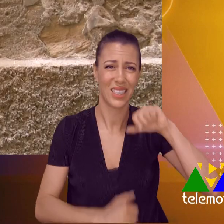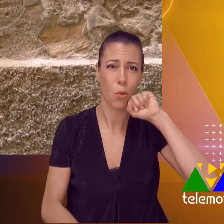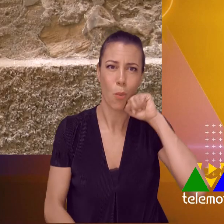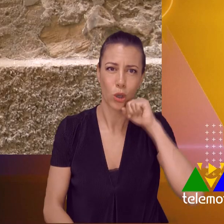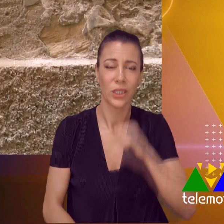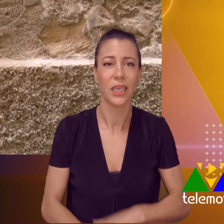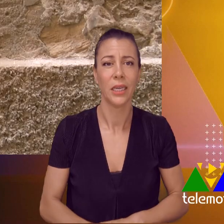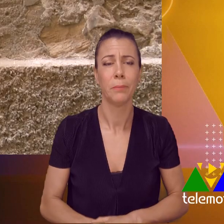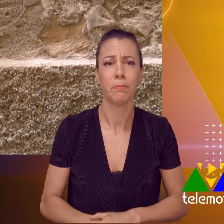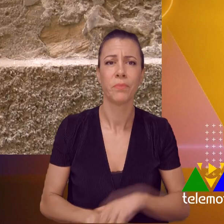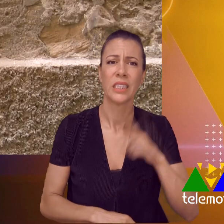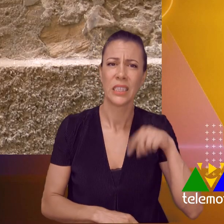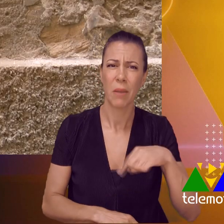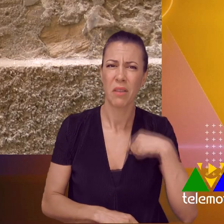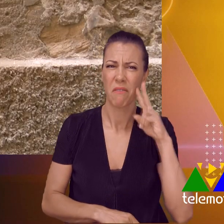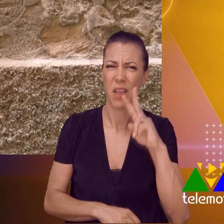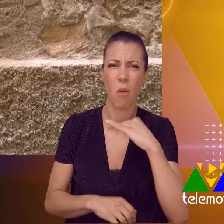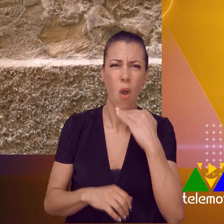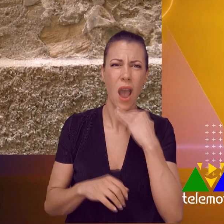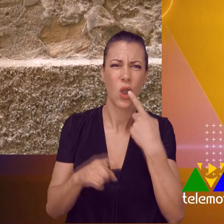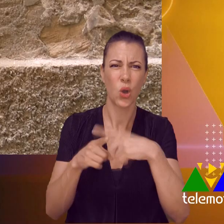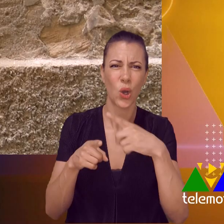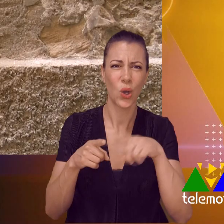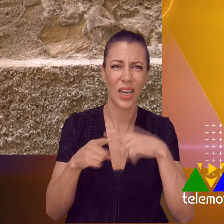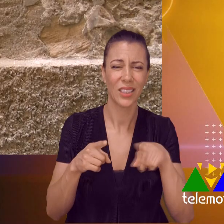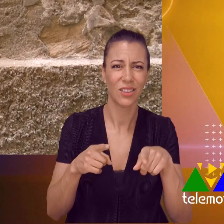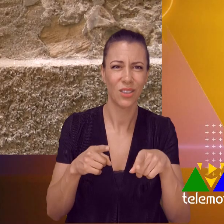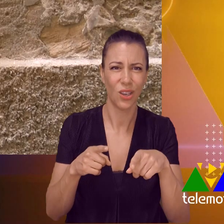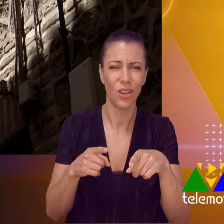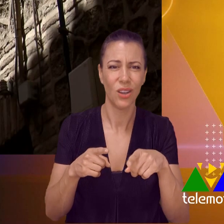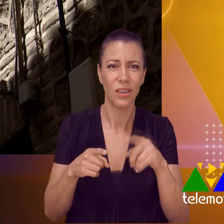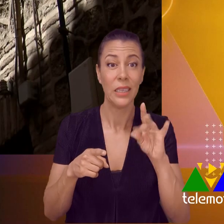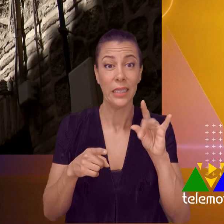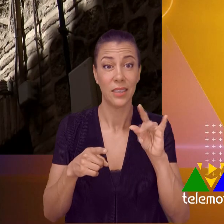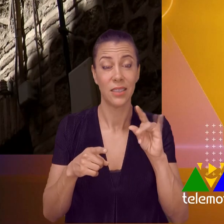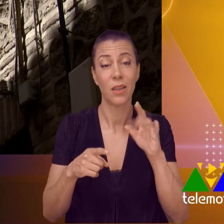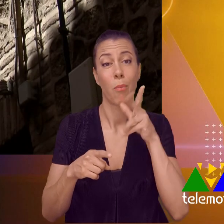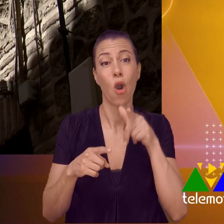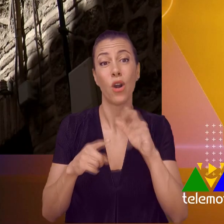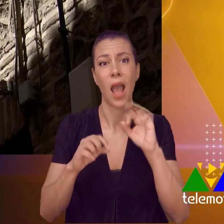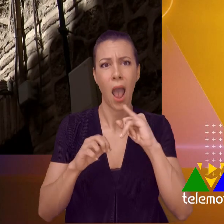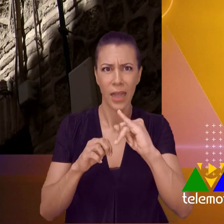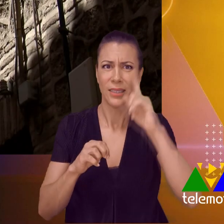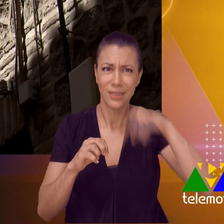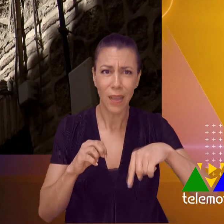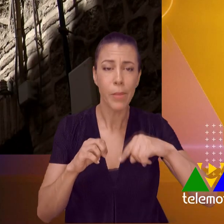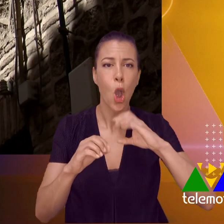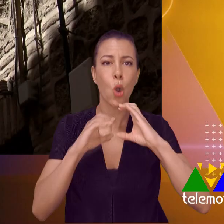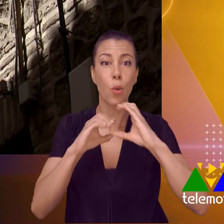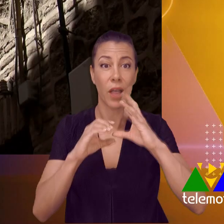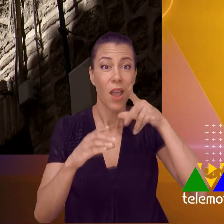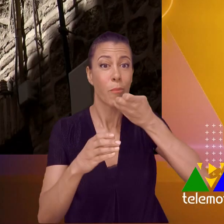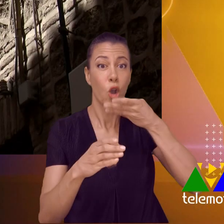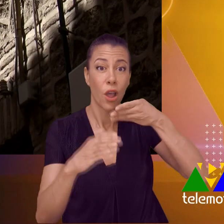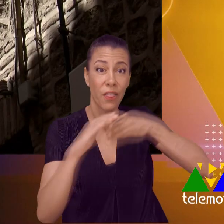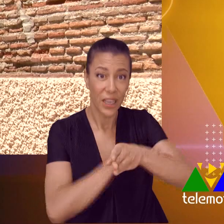¿no? Incluso vemos todavía algunos restos de claro, puertas algunos anteriores. puertos de la comunicación que había desde el interior de la